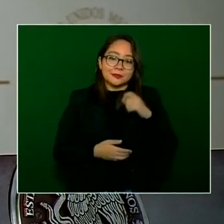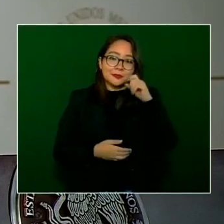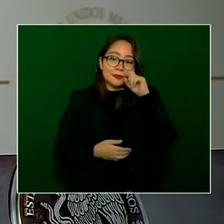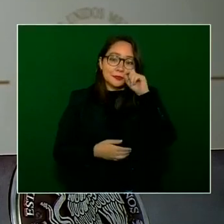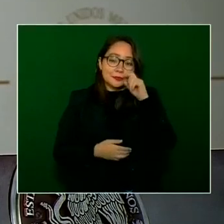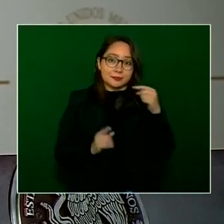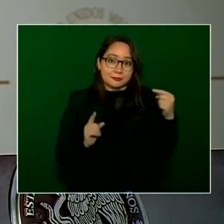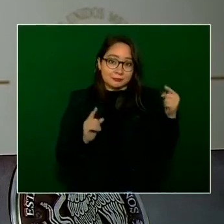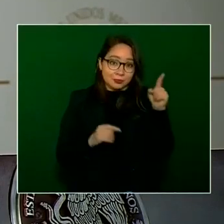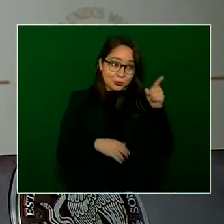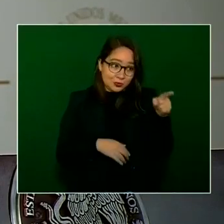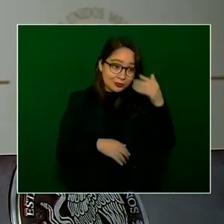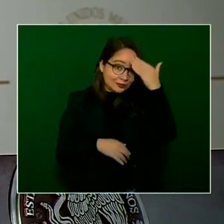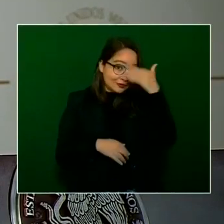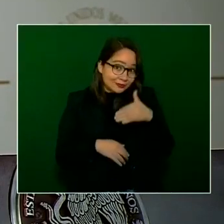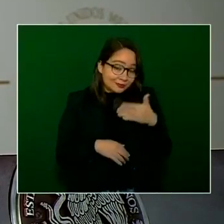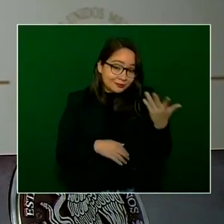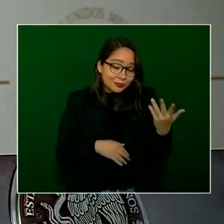que yo no